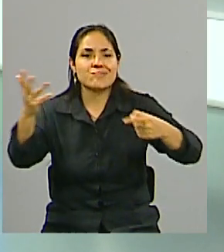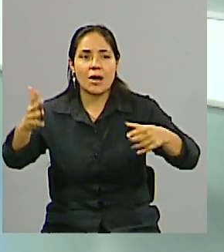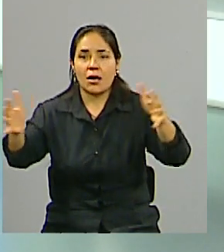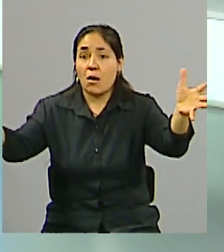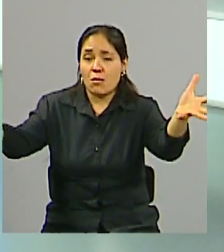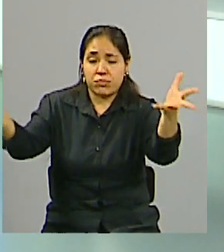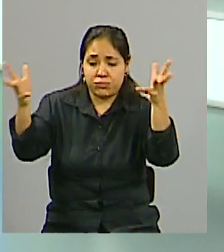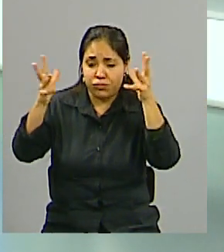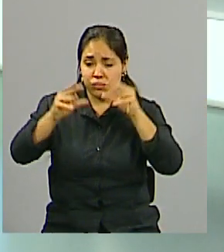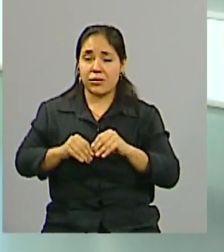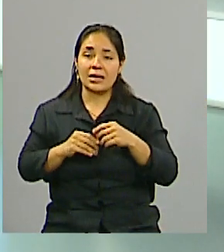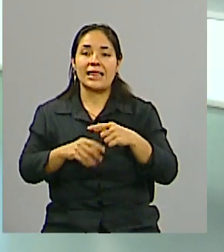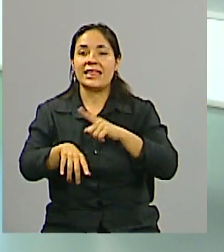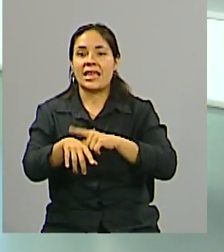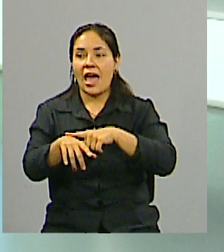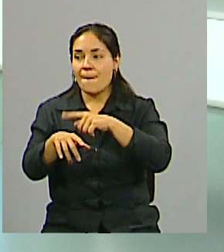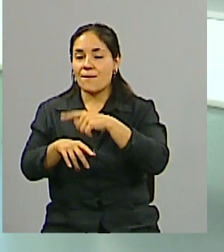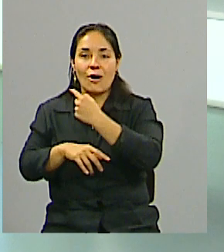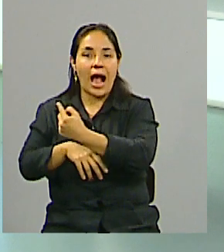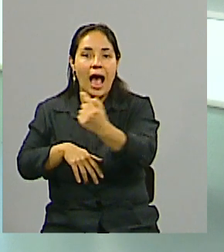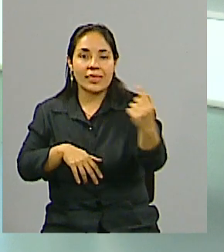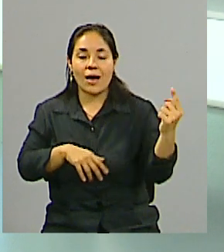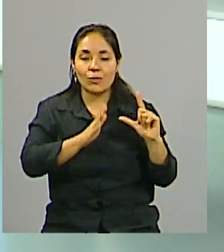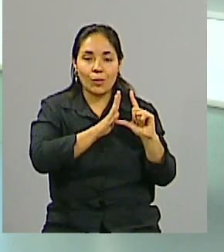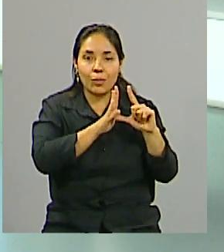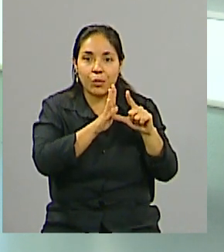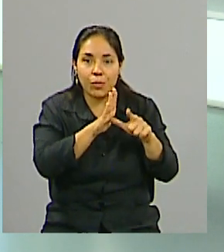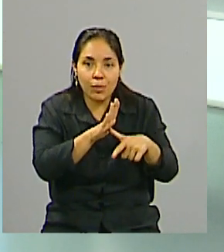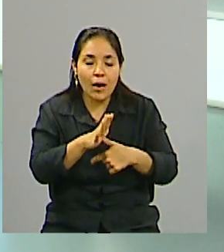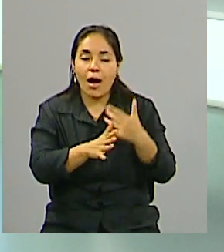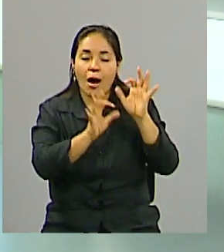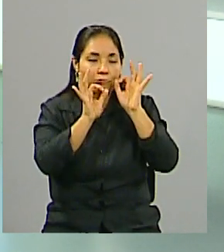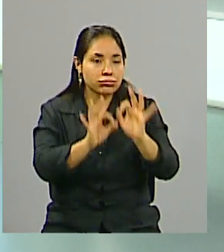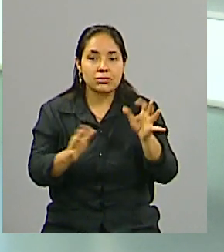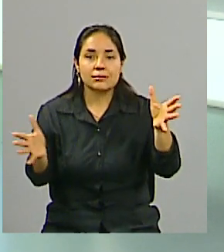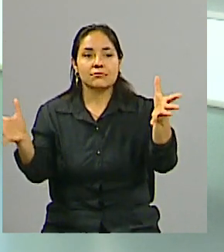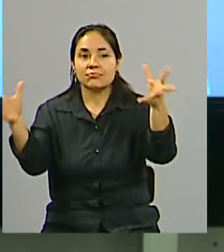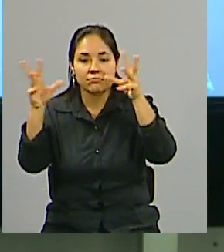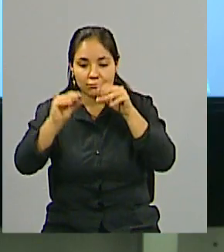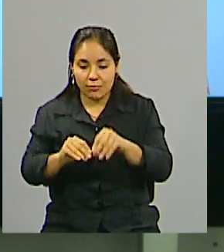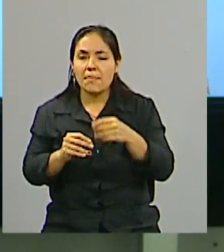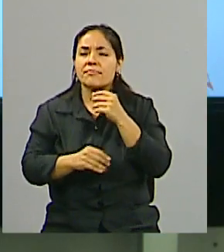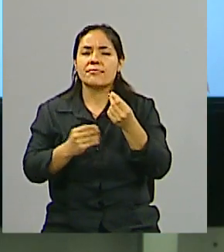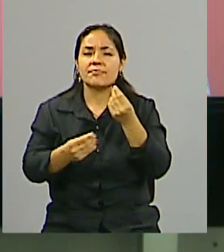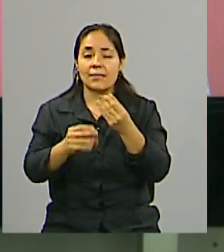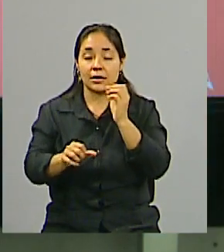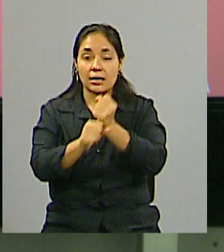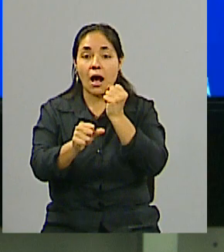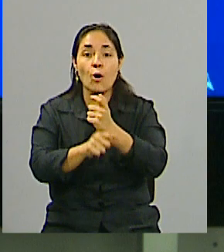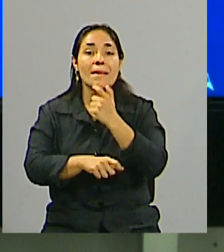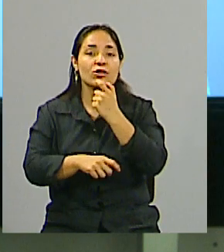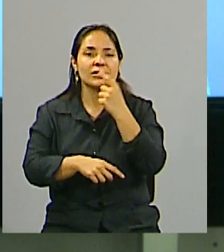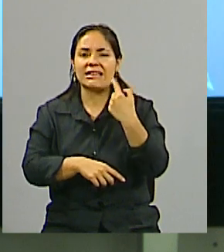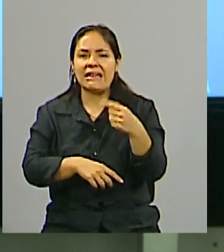tiempo haciéndose para un poco ver de qué hablamos cuando hablamos del trabajo en Mendoza, cuáles son las características y las